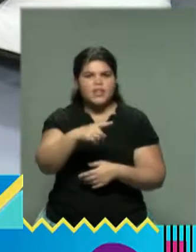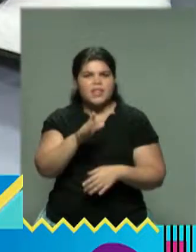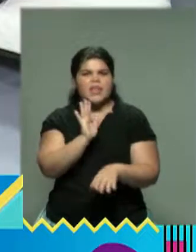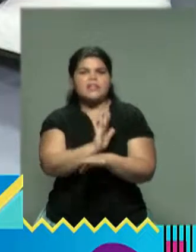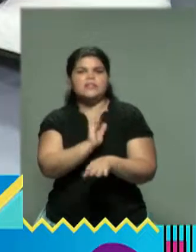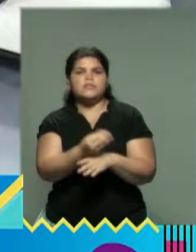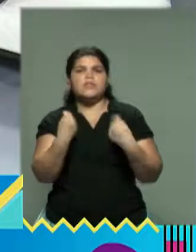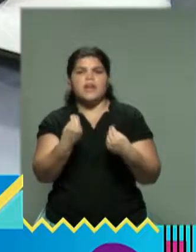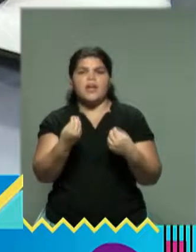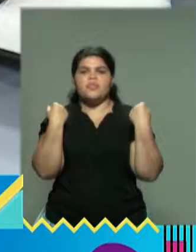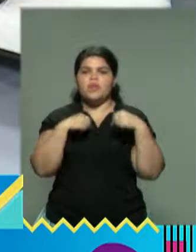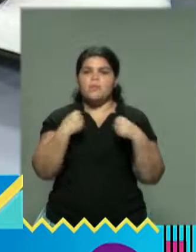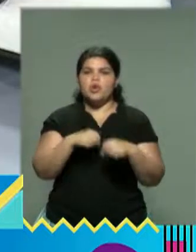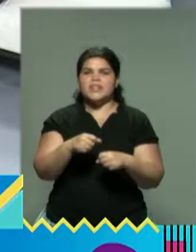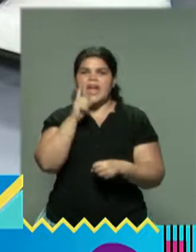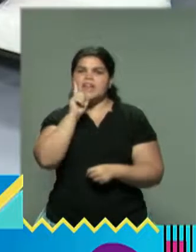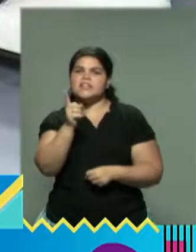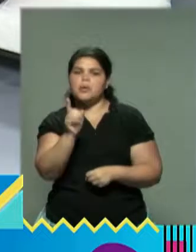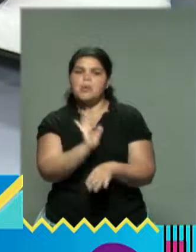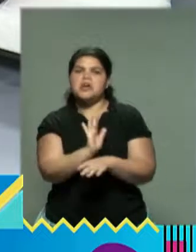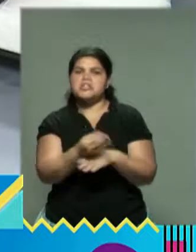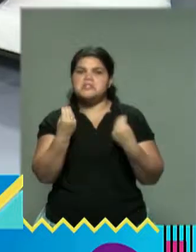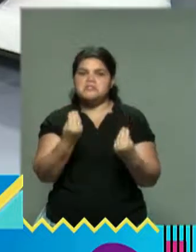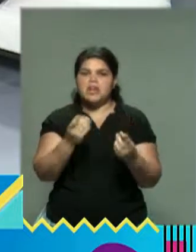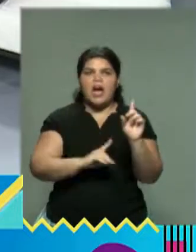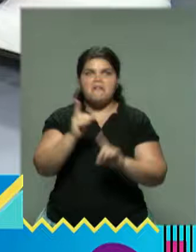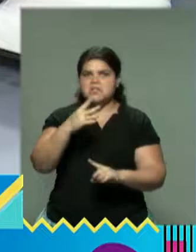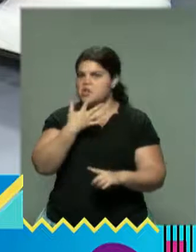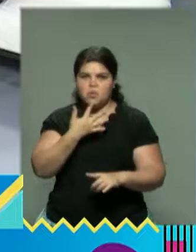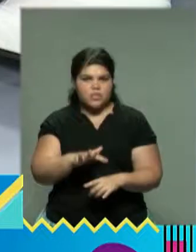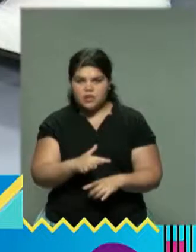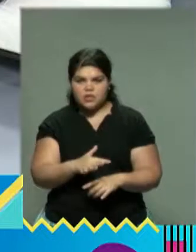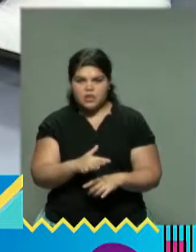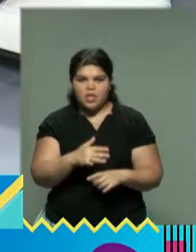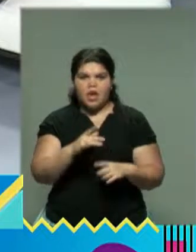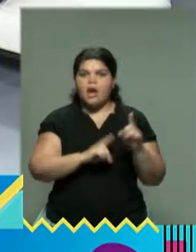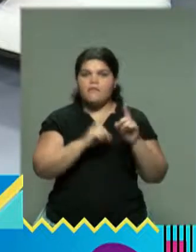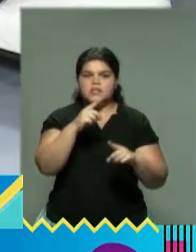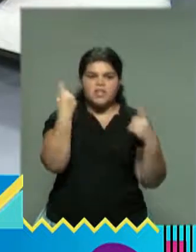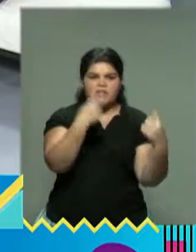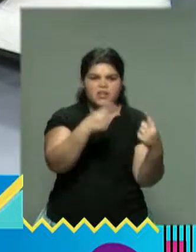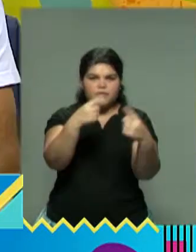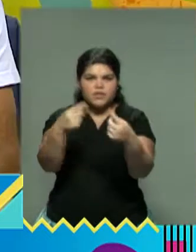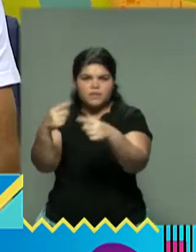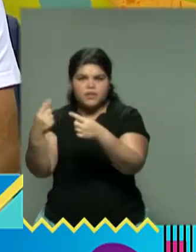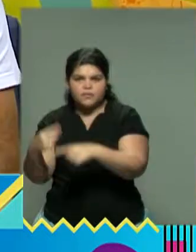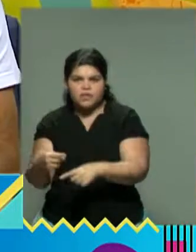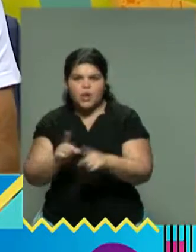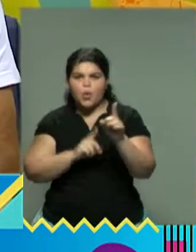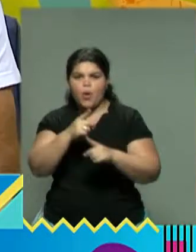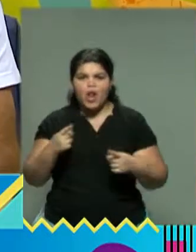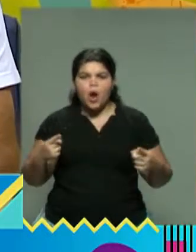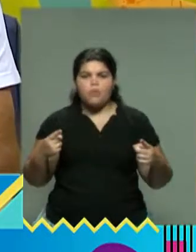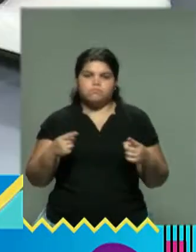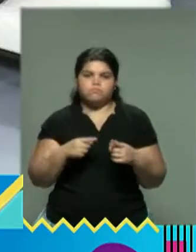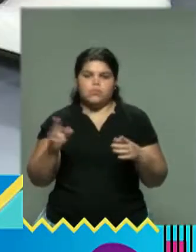deporte extremo. Porque a veces no entendemos cuál es bien, porque son tan diferentes algunos que no... ¿Cuál es el punto en común?